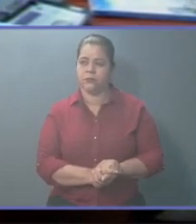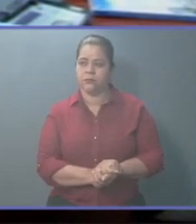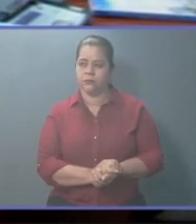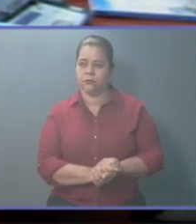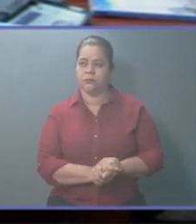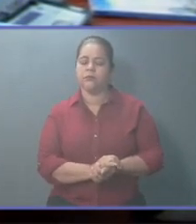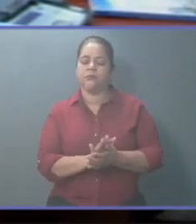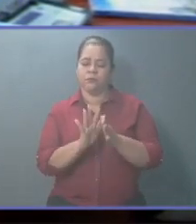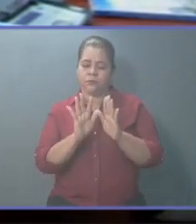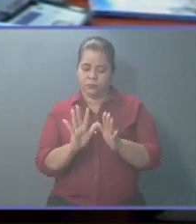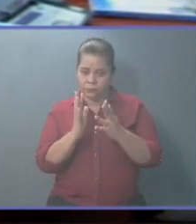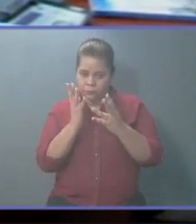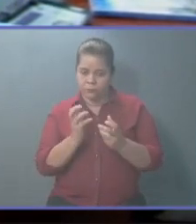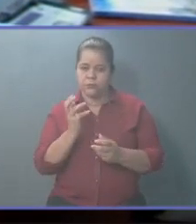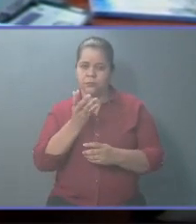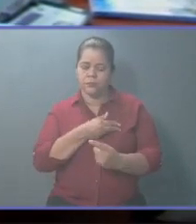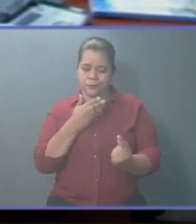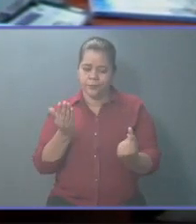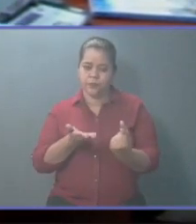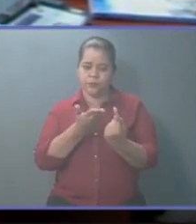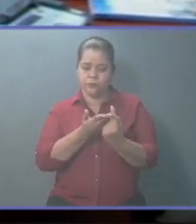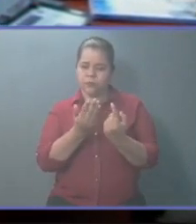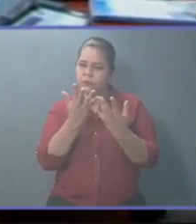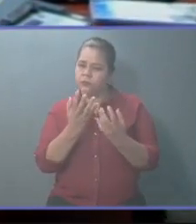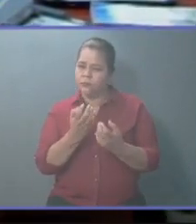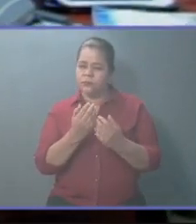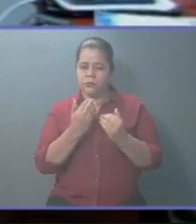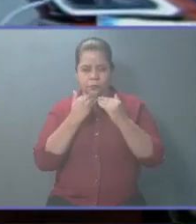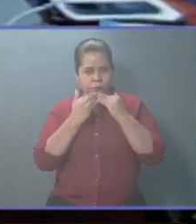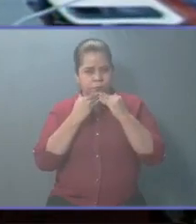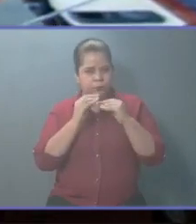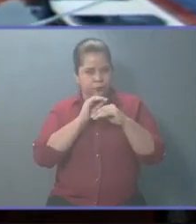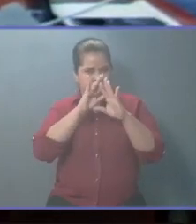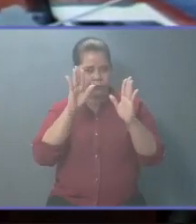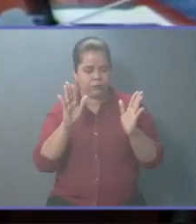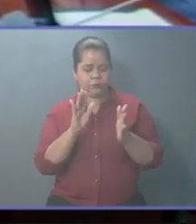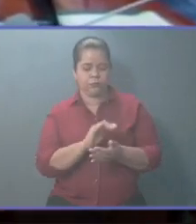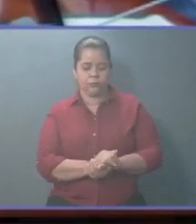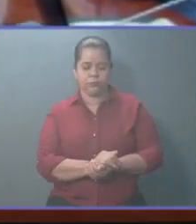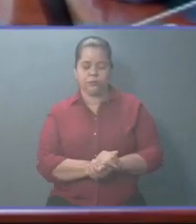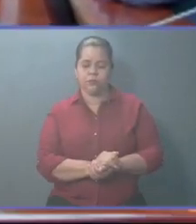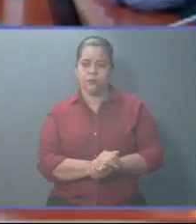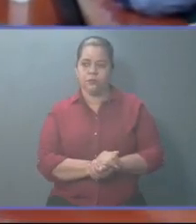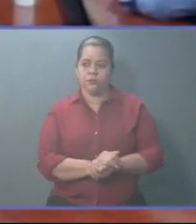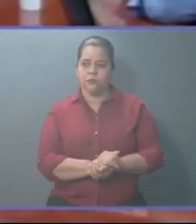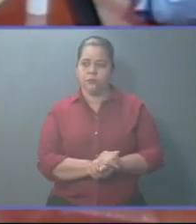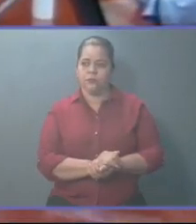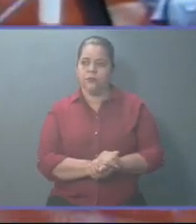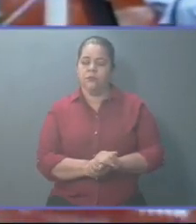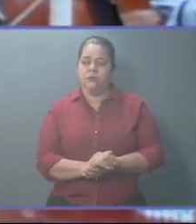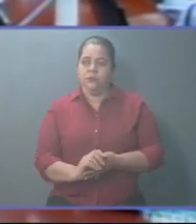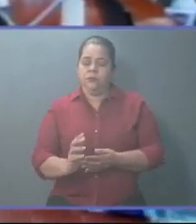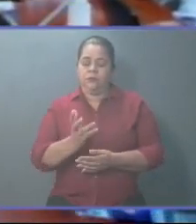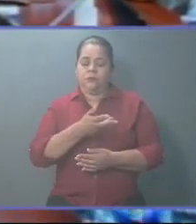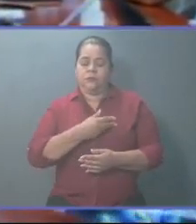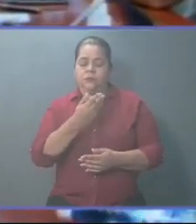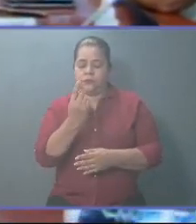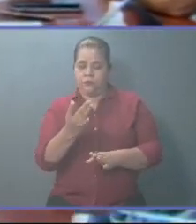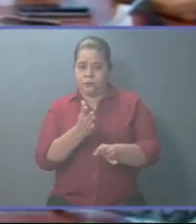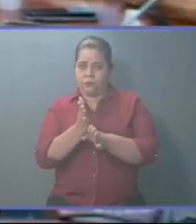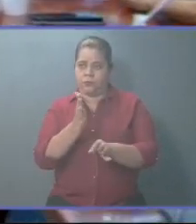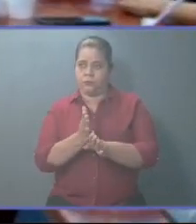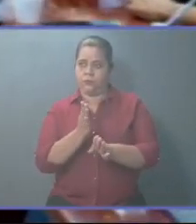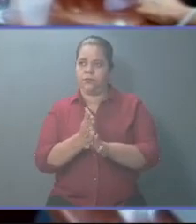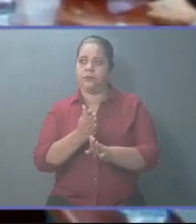De seguir dando el uso de la palabra, nada más quiero aclarar que el compromiso de los profesionales